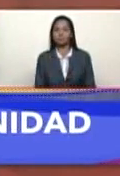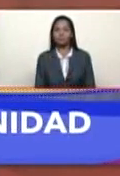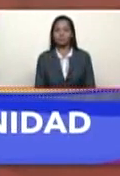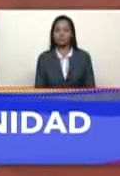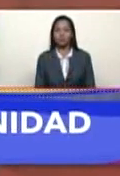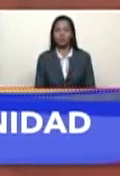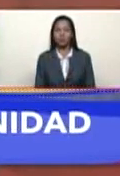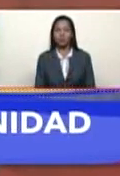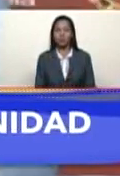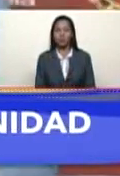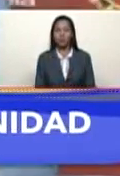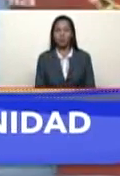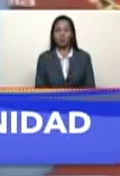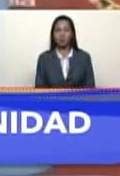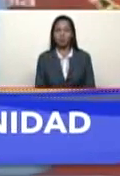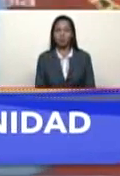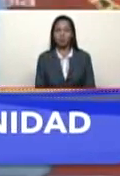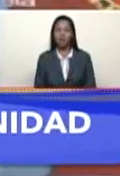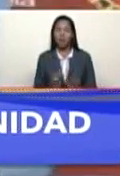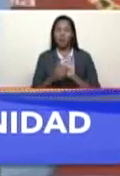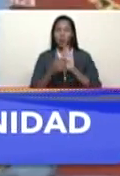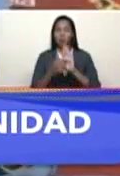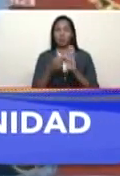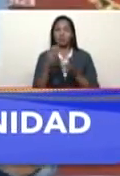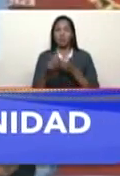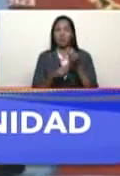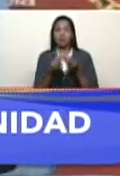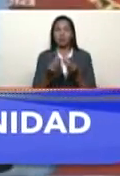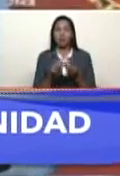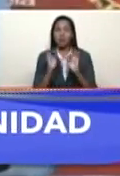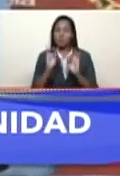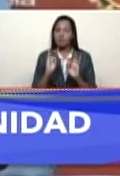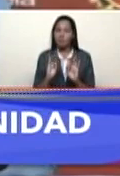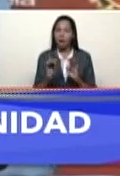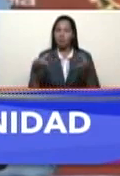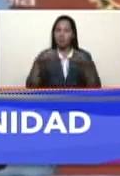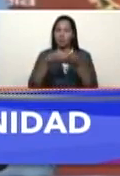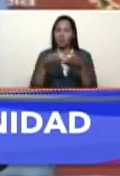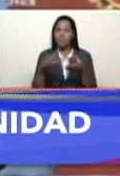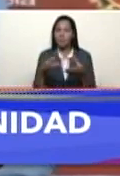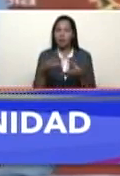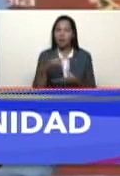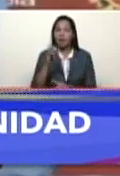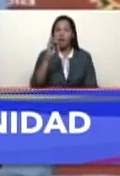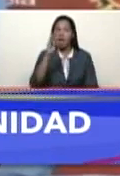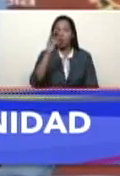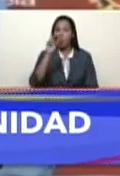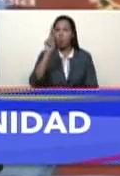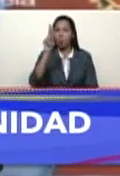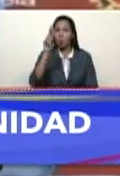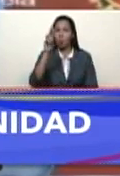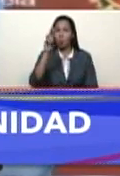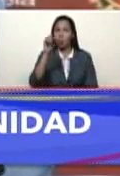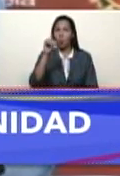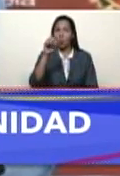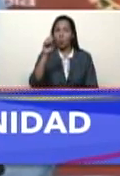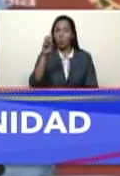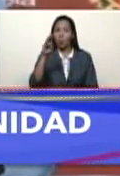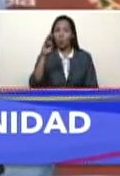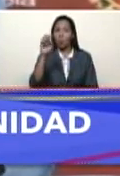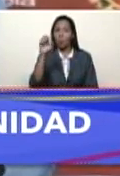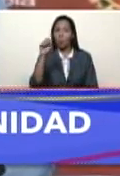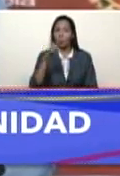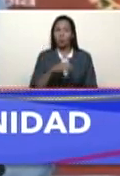Compatriotas. Bueno, entonces, la propuesta es crear las cumbres. Las cumbres. Las cumbres en todos los circuitos